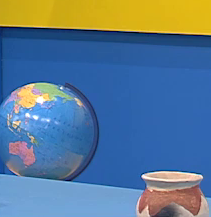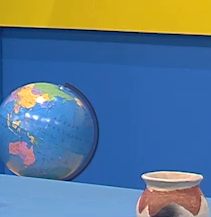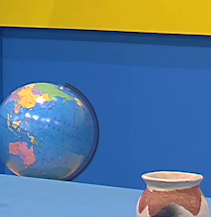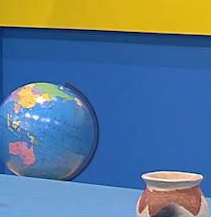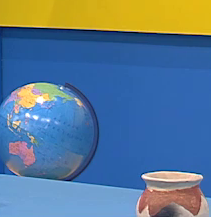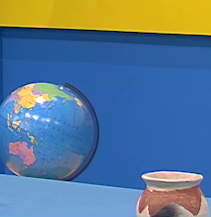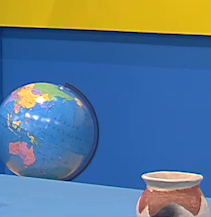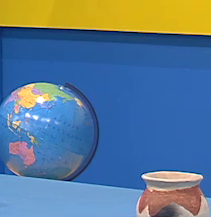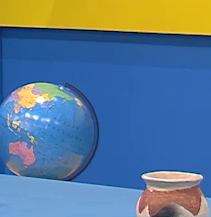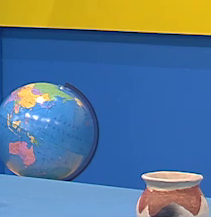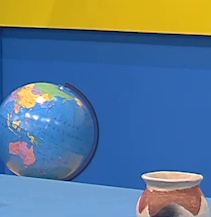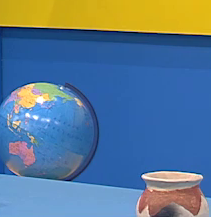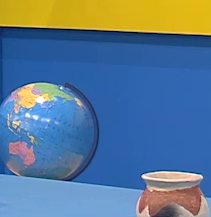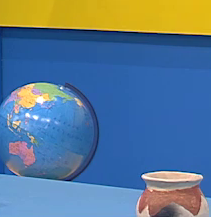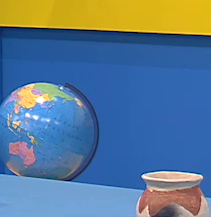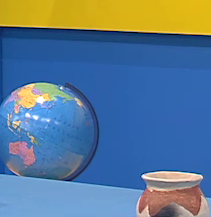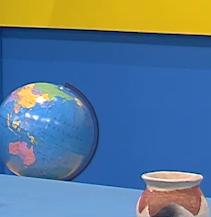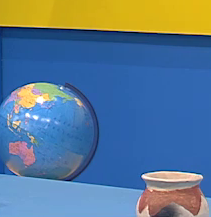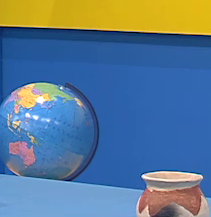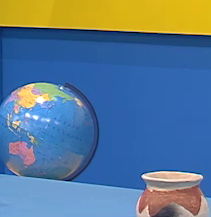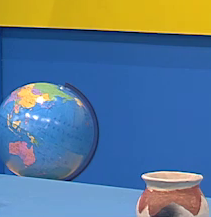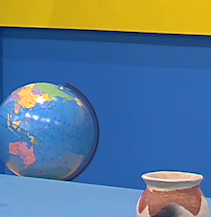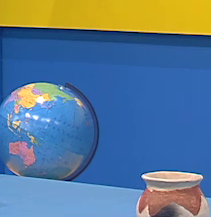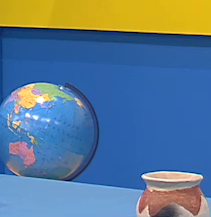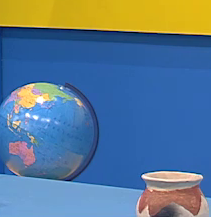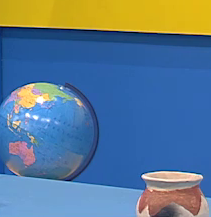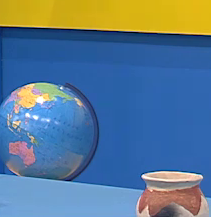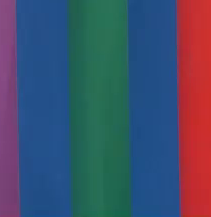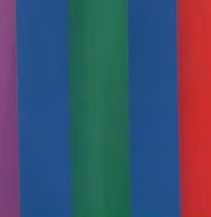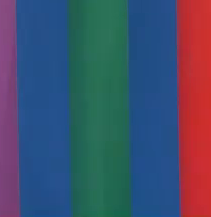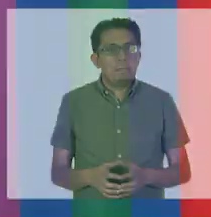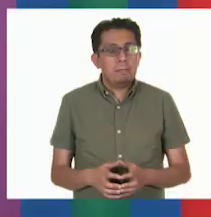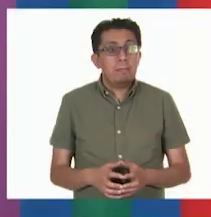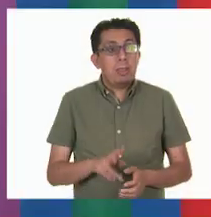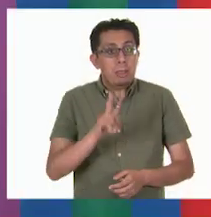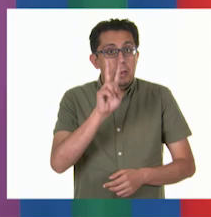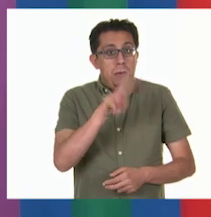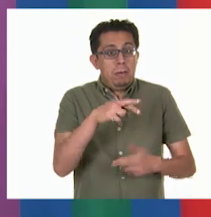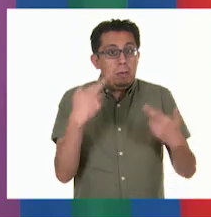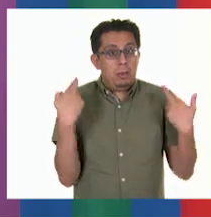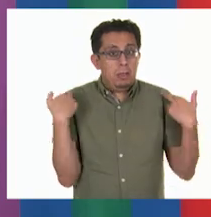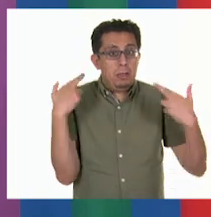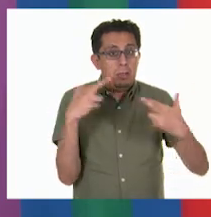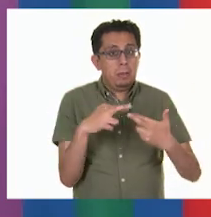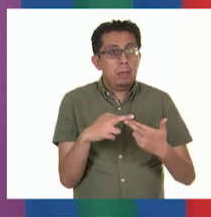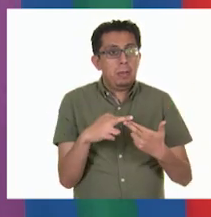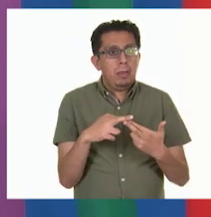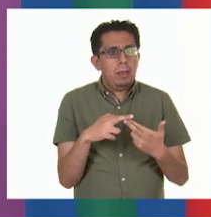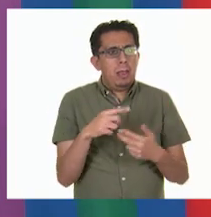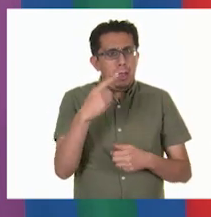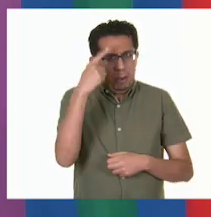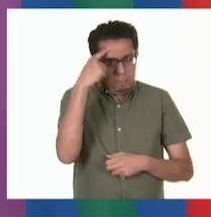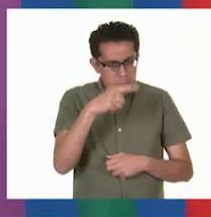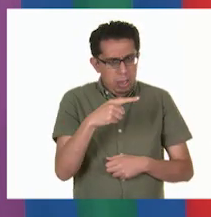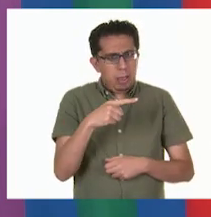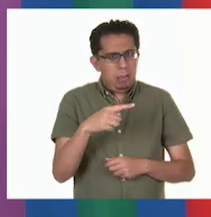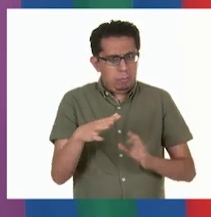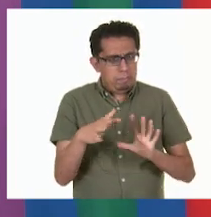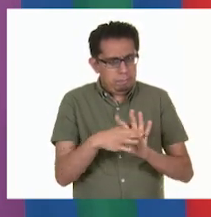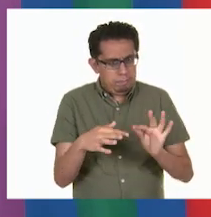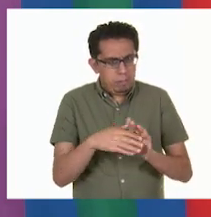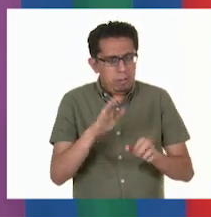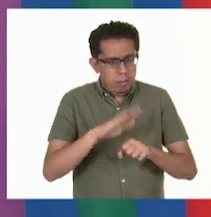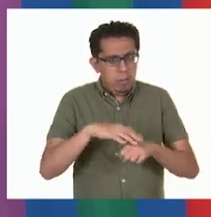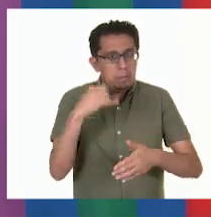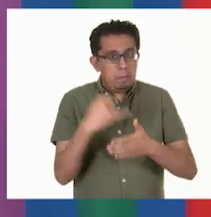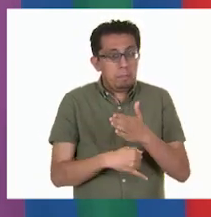Ari, Echirkaju, Y quísima. Es verdad, maestro. Y para reforzar su comentario, los